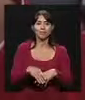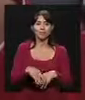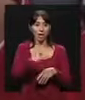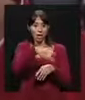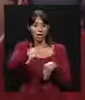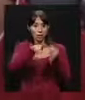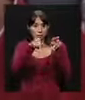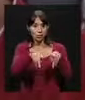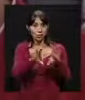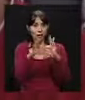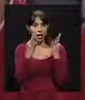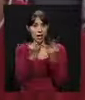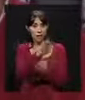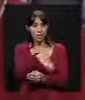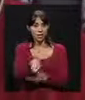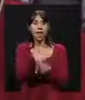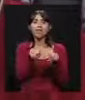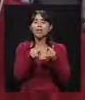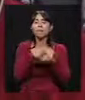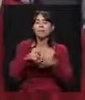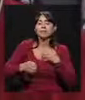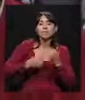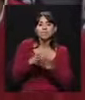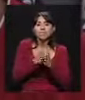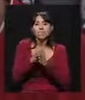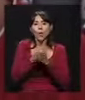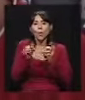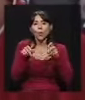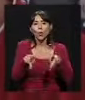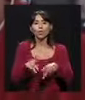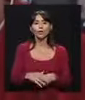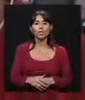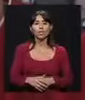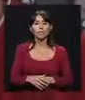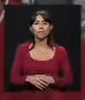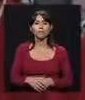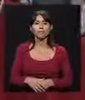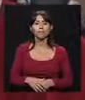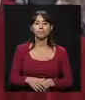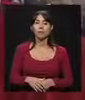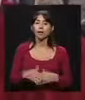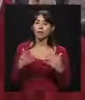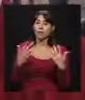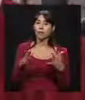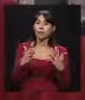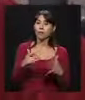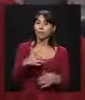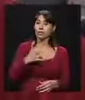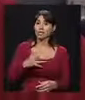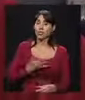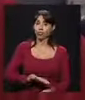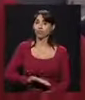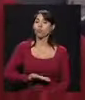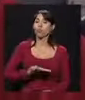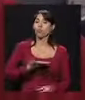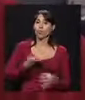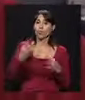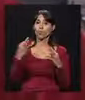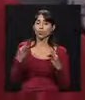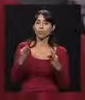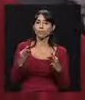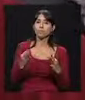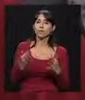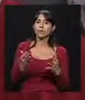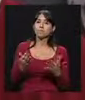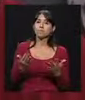segunda guerra mundial como una forma de darle rehabilitación a las personas que tuvieron algún problema en su vista a causa de ese evento